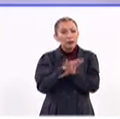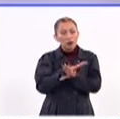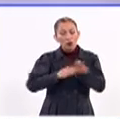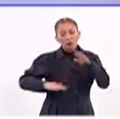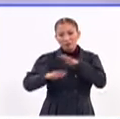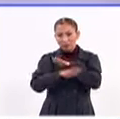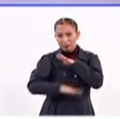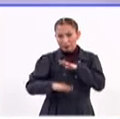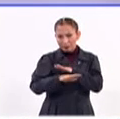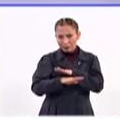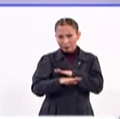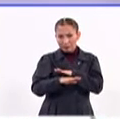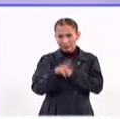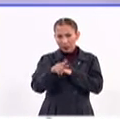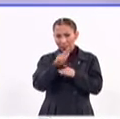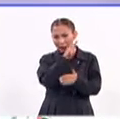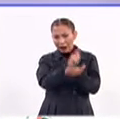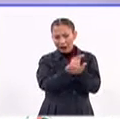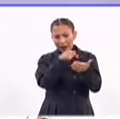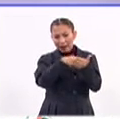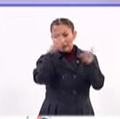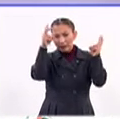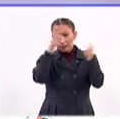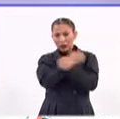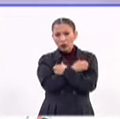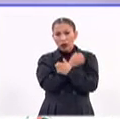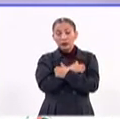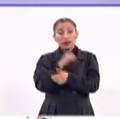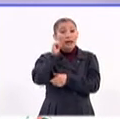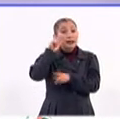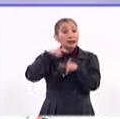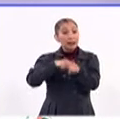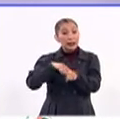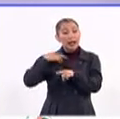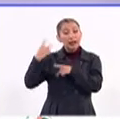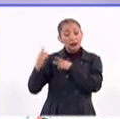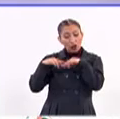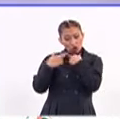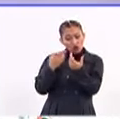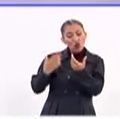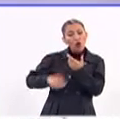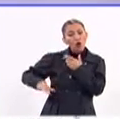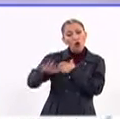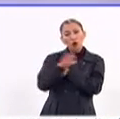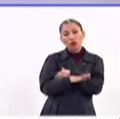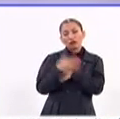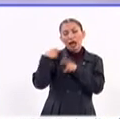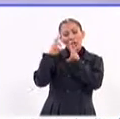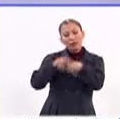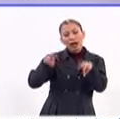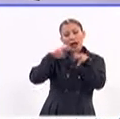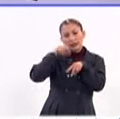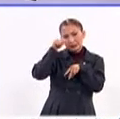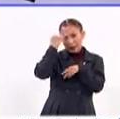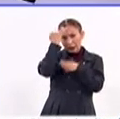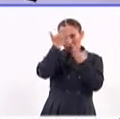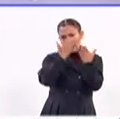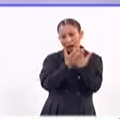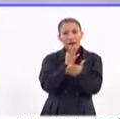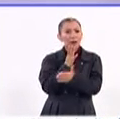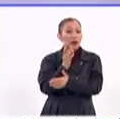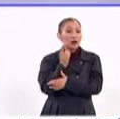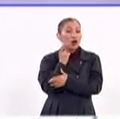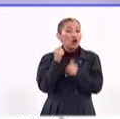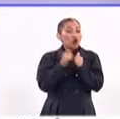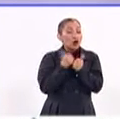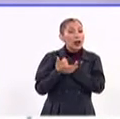estructural en lo que es las leyes en materia educativa. Y ayer continuaron las audiencias también públicas de análisis de esta iniciativa en la Cámara de